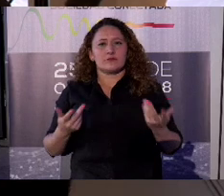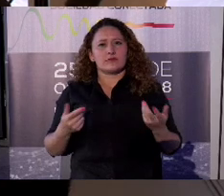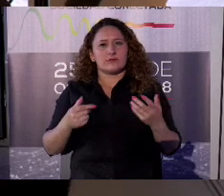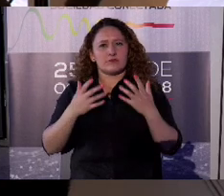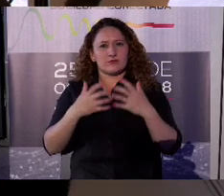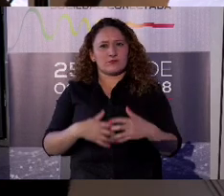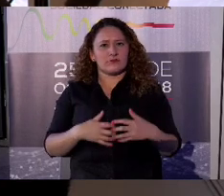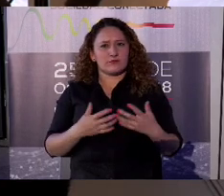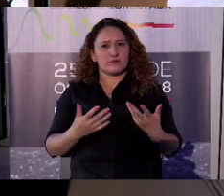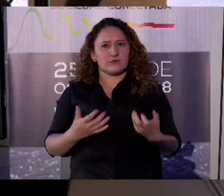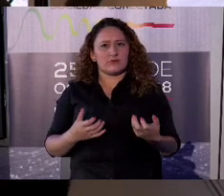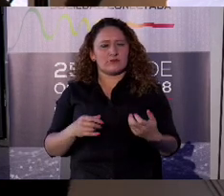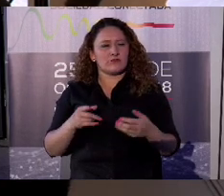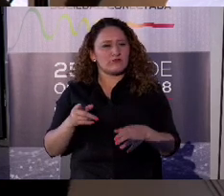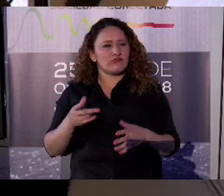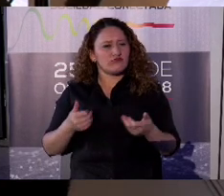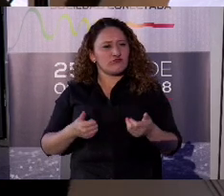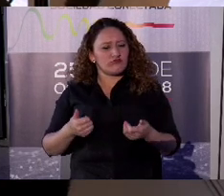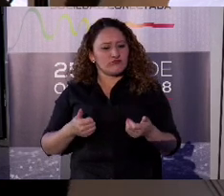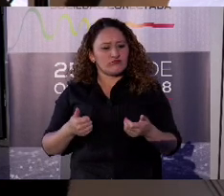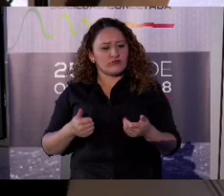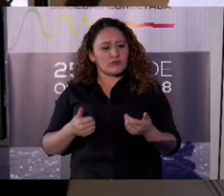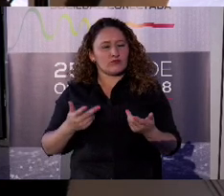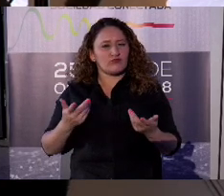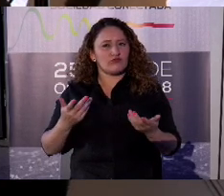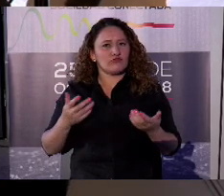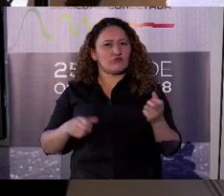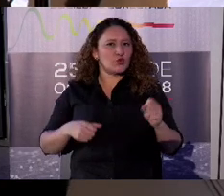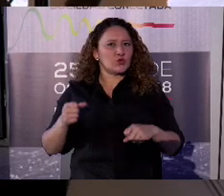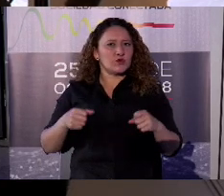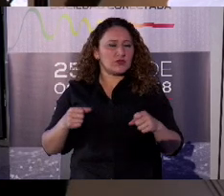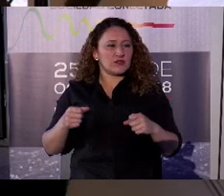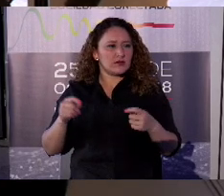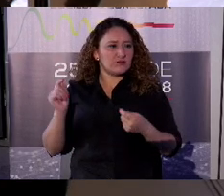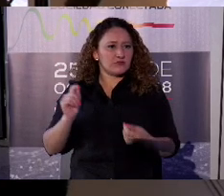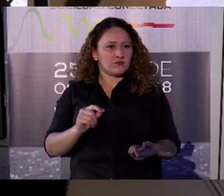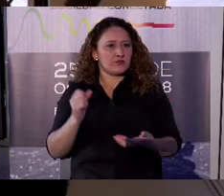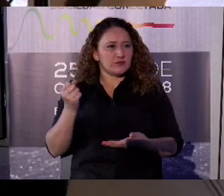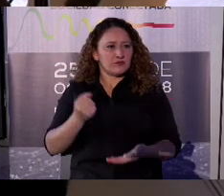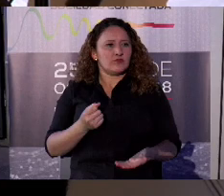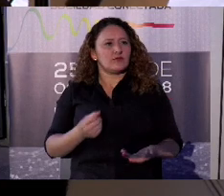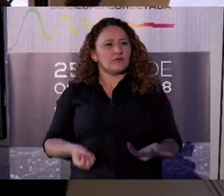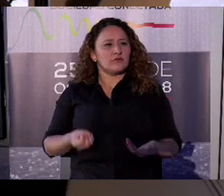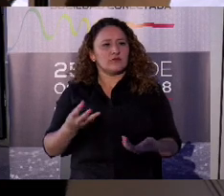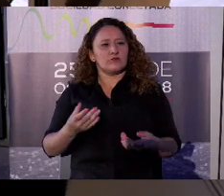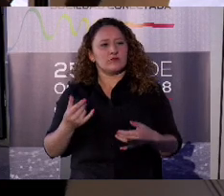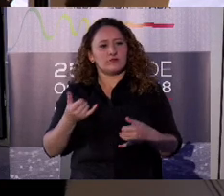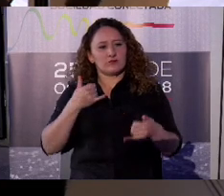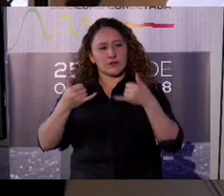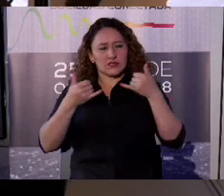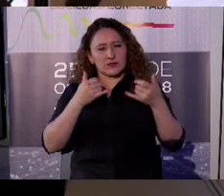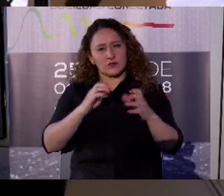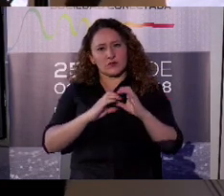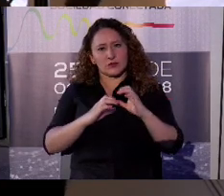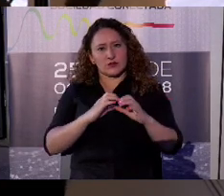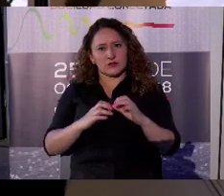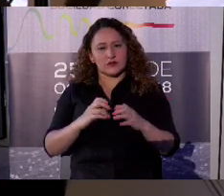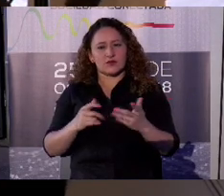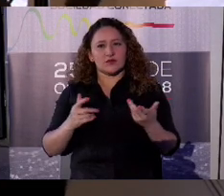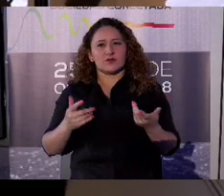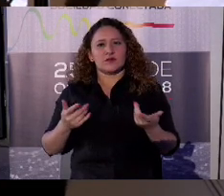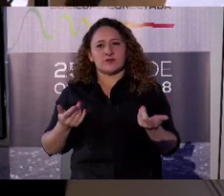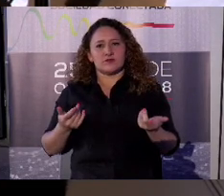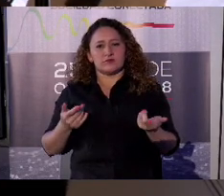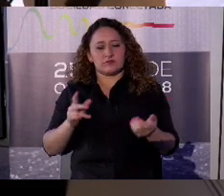empresas lo que tienen sobre la mesa son alternativas de inversión. Alternativas de inversión en la industria de las telecomunicaciones, alternativas